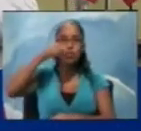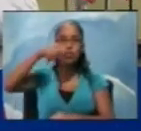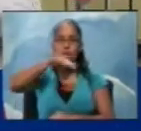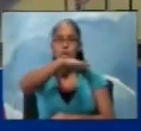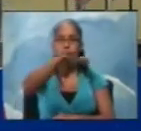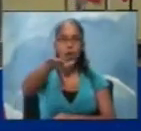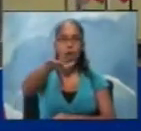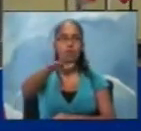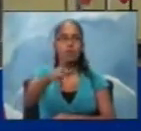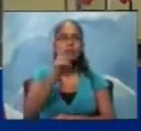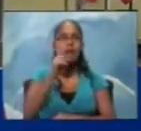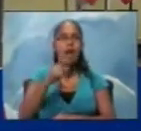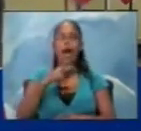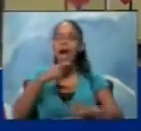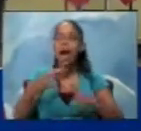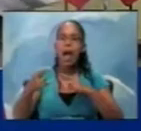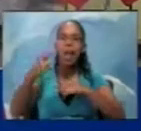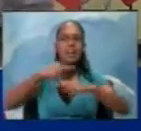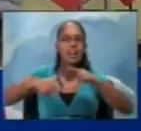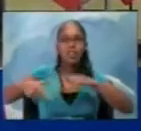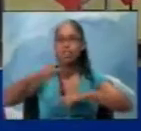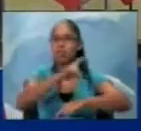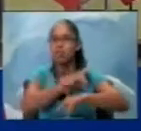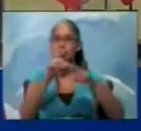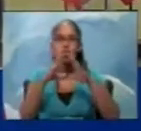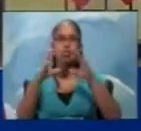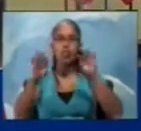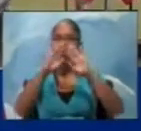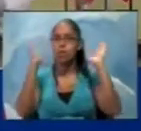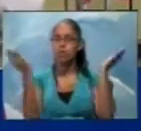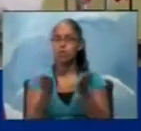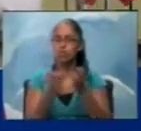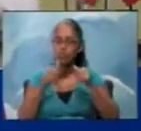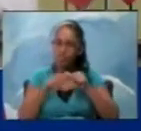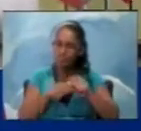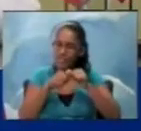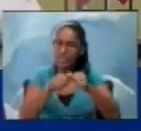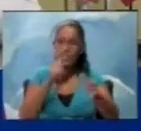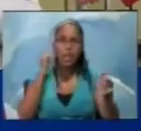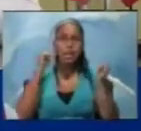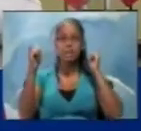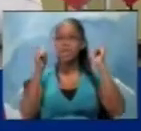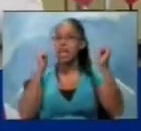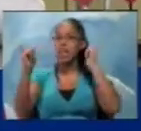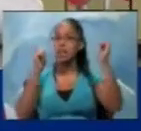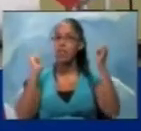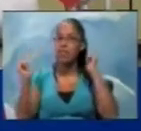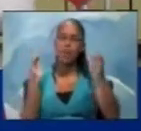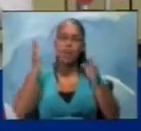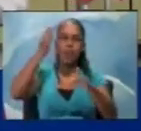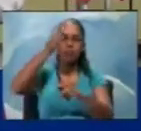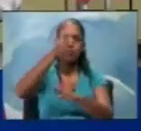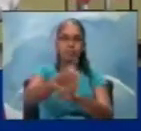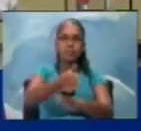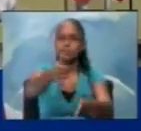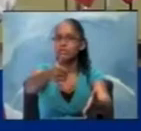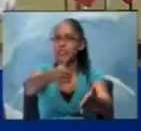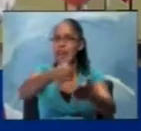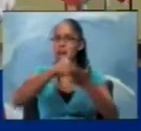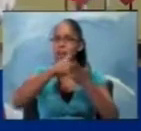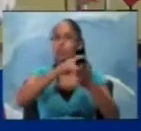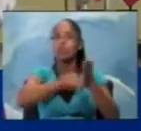Mire, alrededor del mundo se sigue celebrando la entrada triunfal